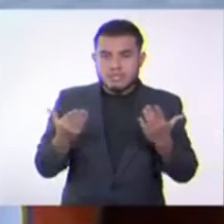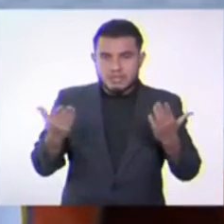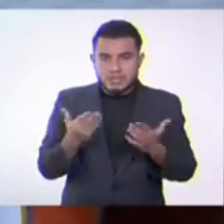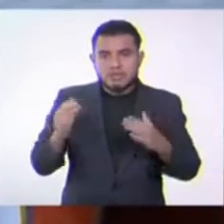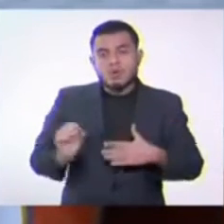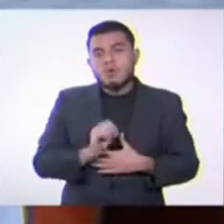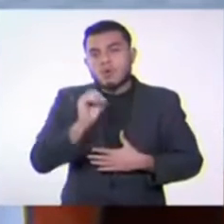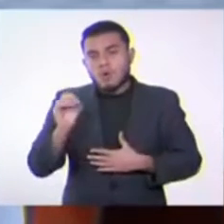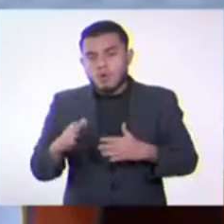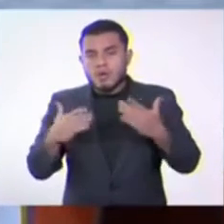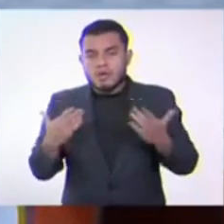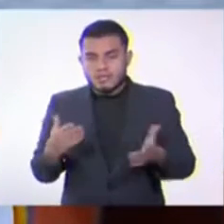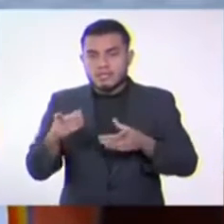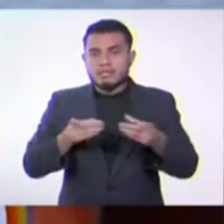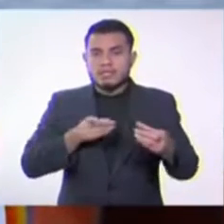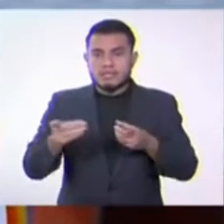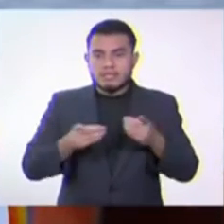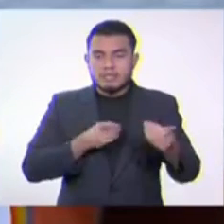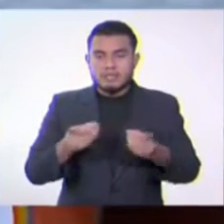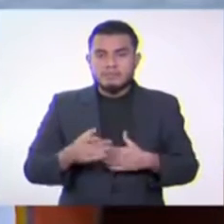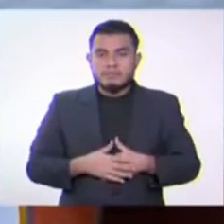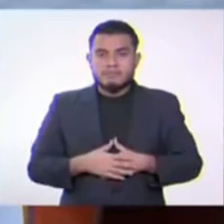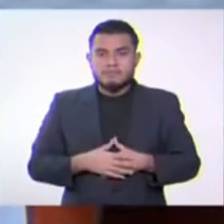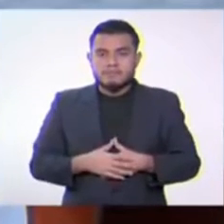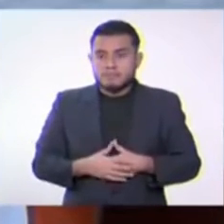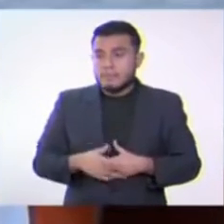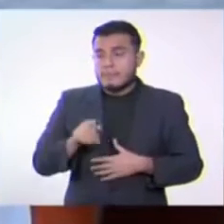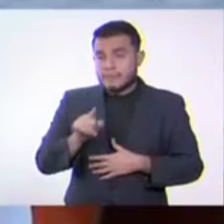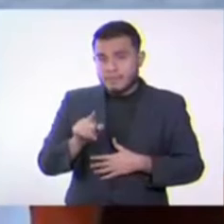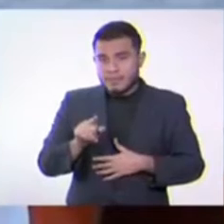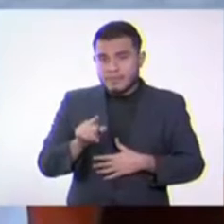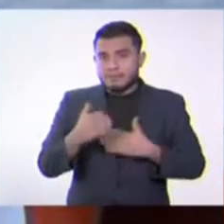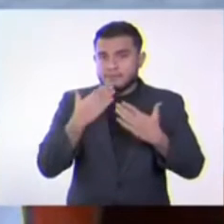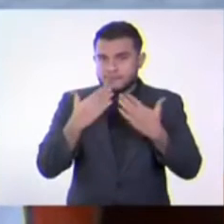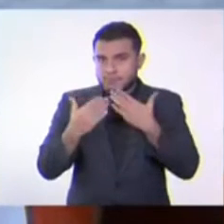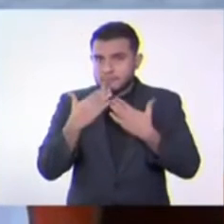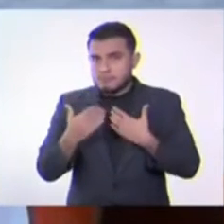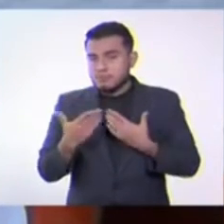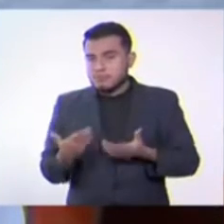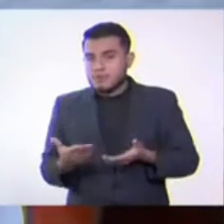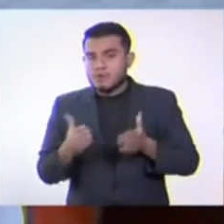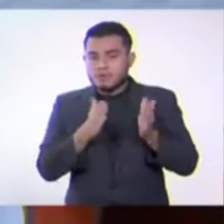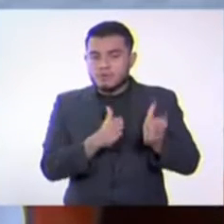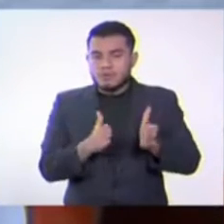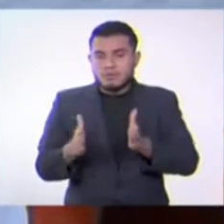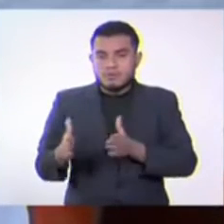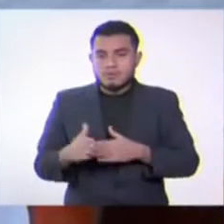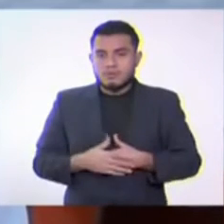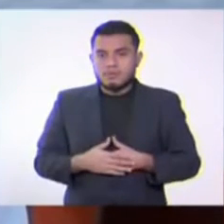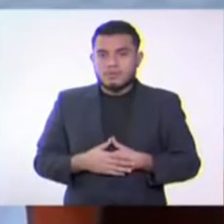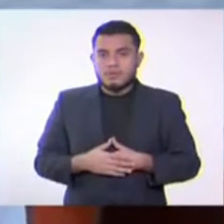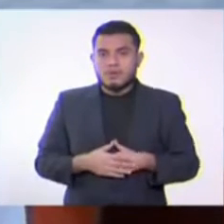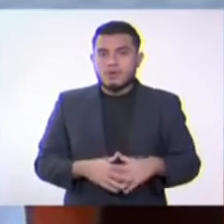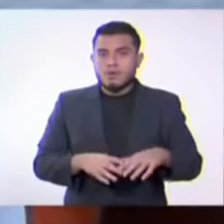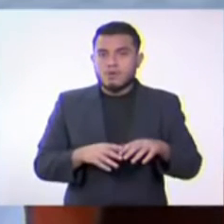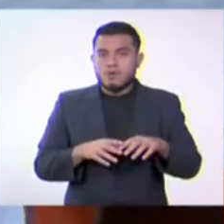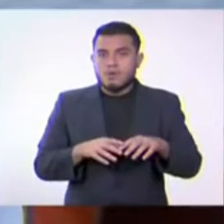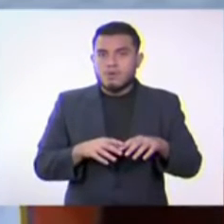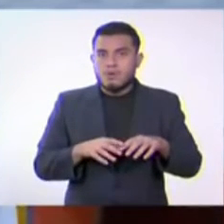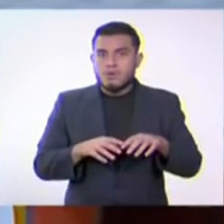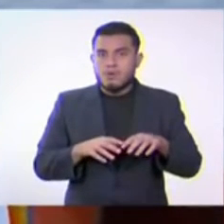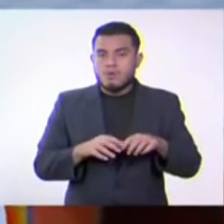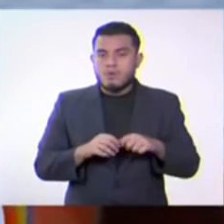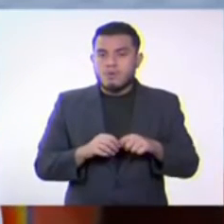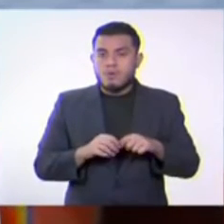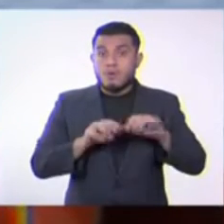que se han descrito se caracterizan o se organizan en 8